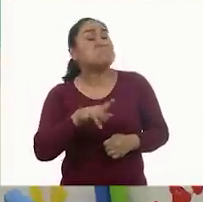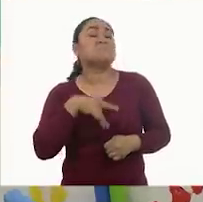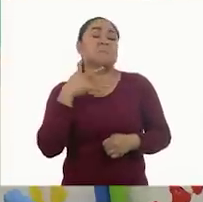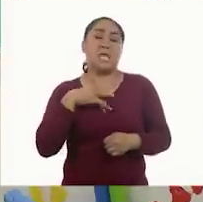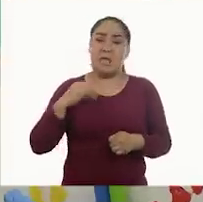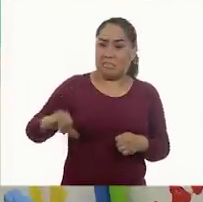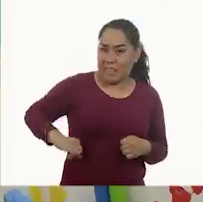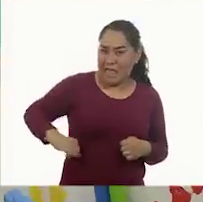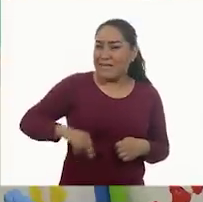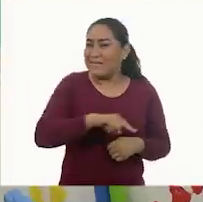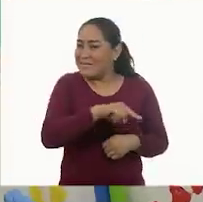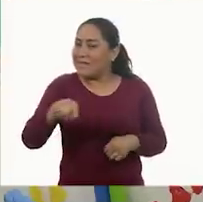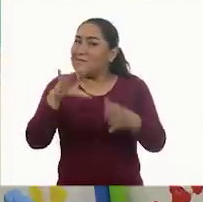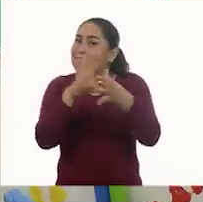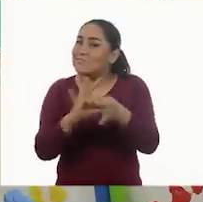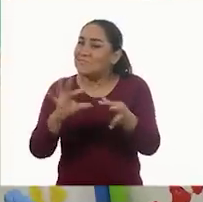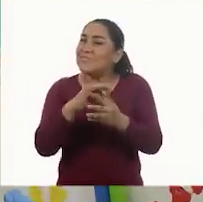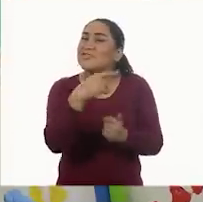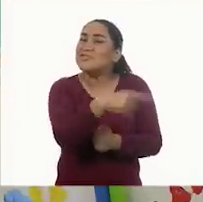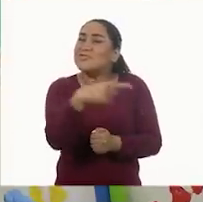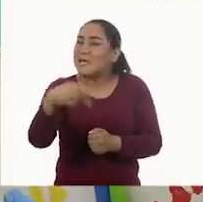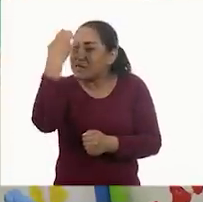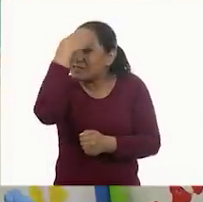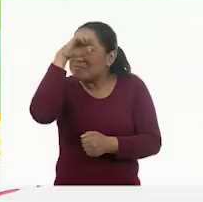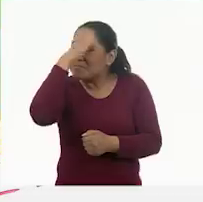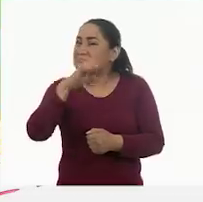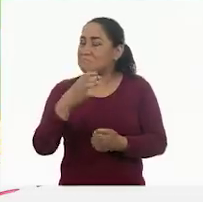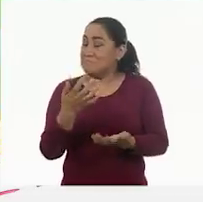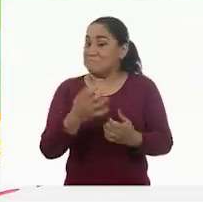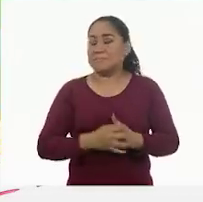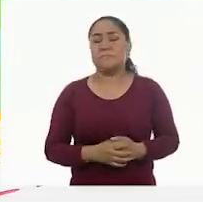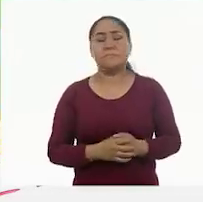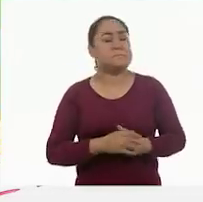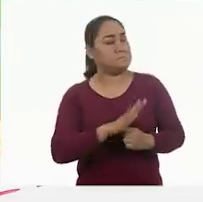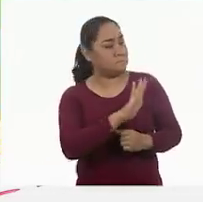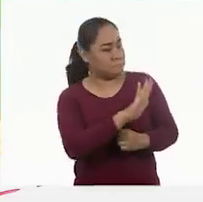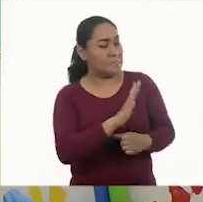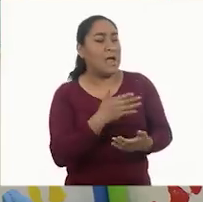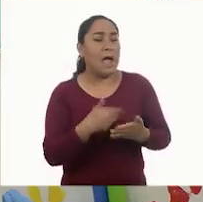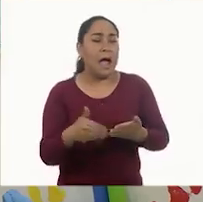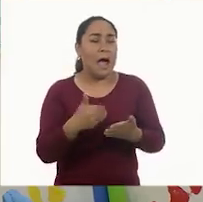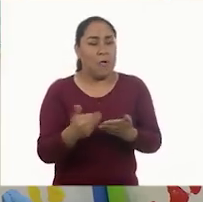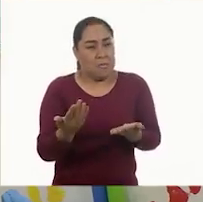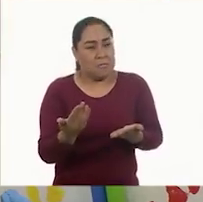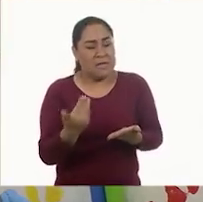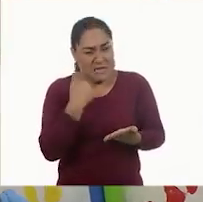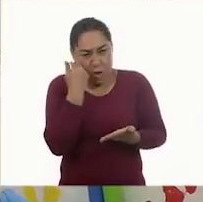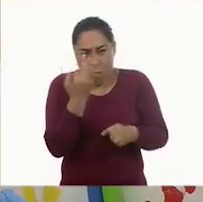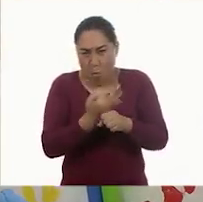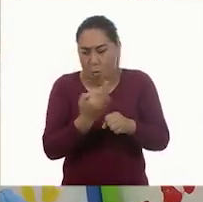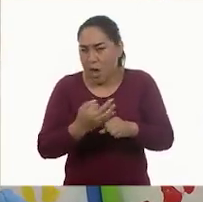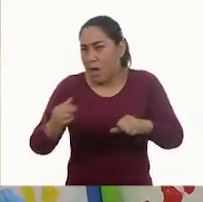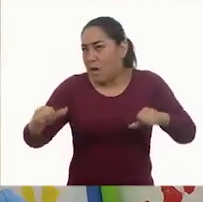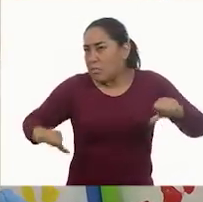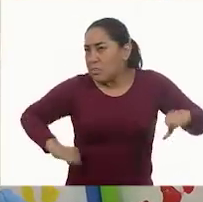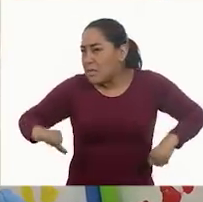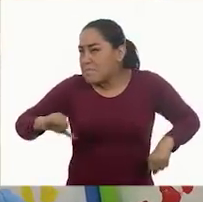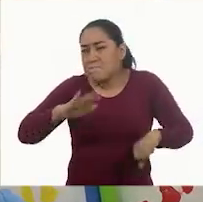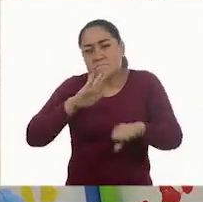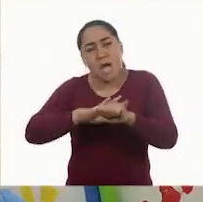platican su experiencia, ¿verdad? Sí, Bueno, ¿qué les parece si ahora hacemos una actividad más